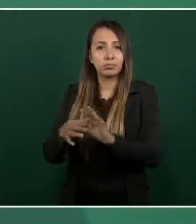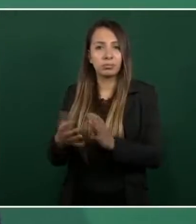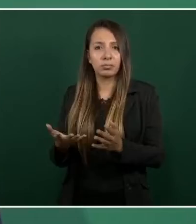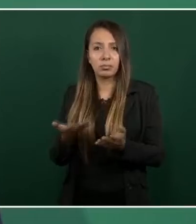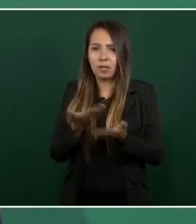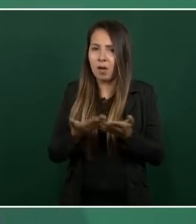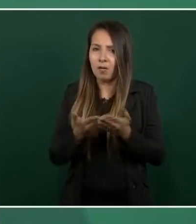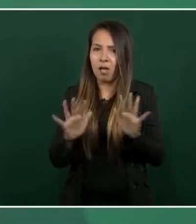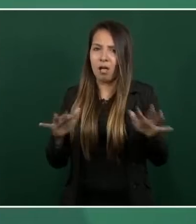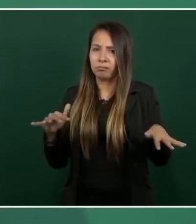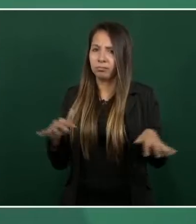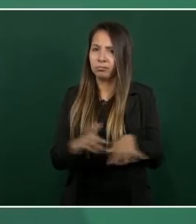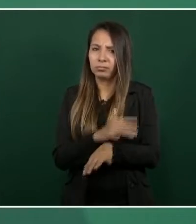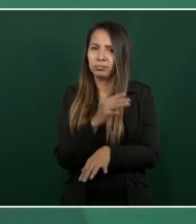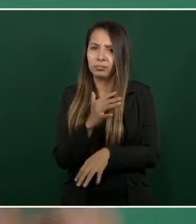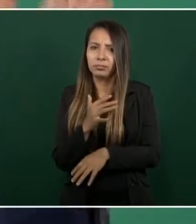no,